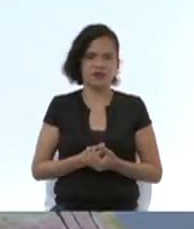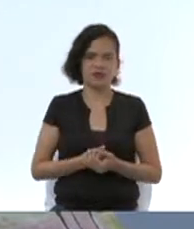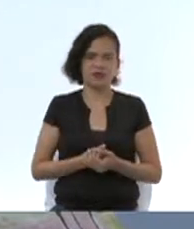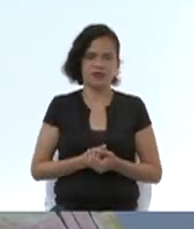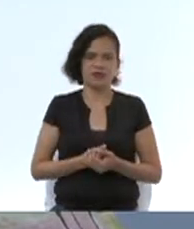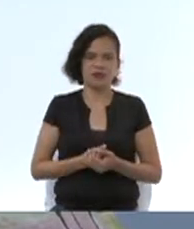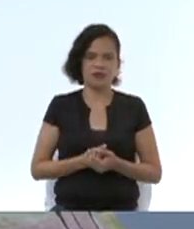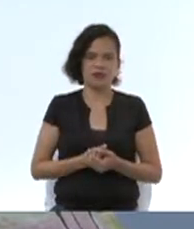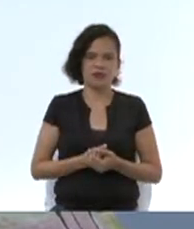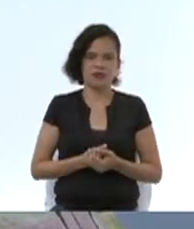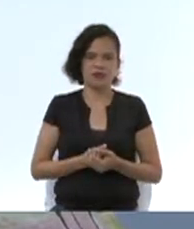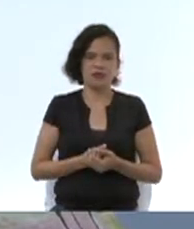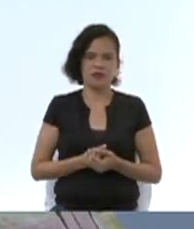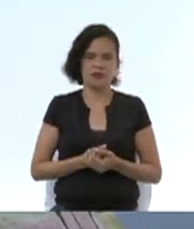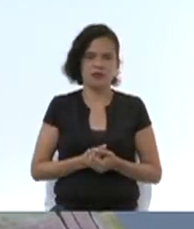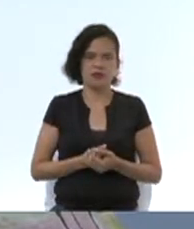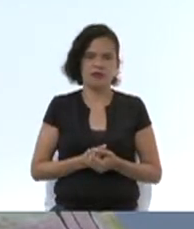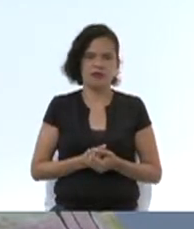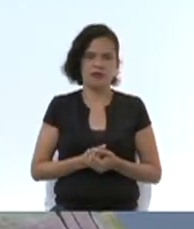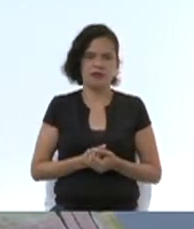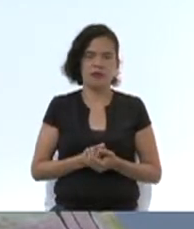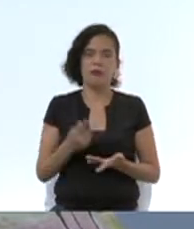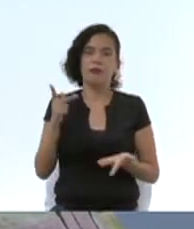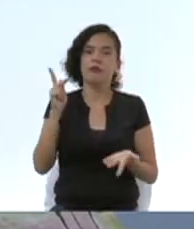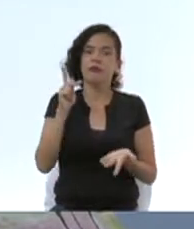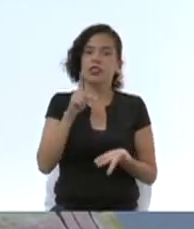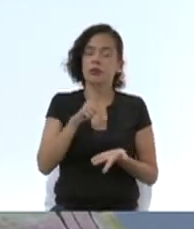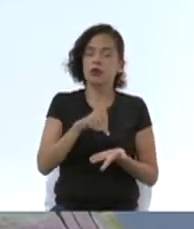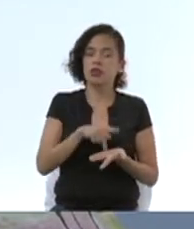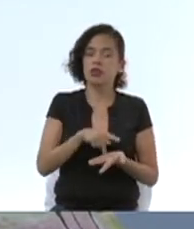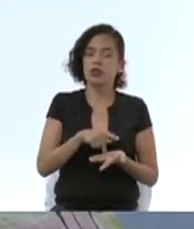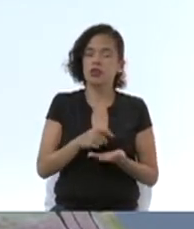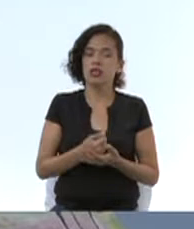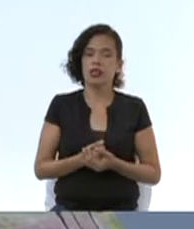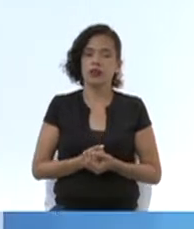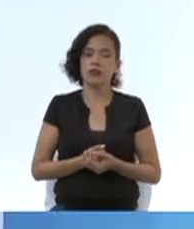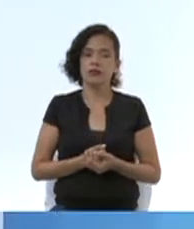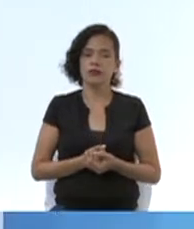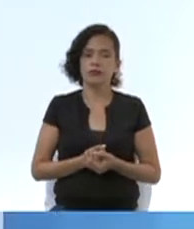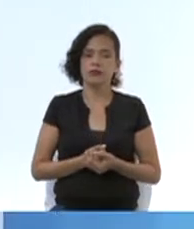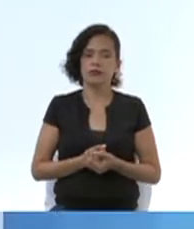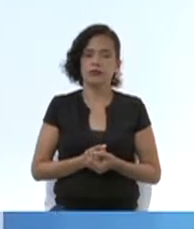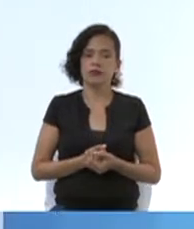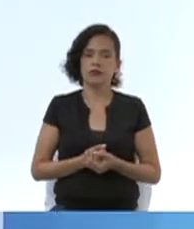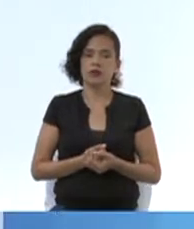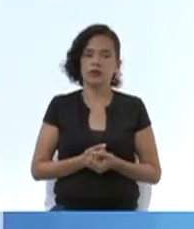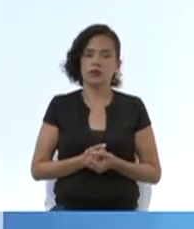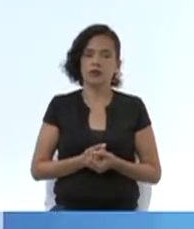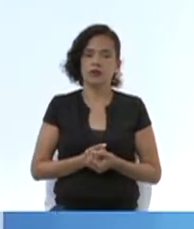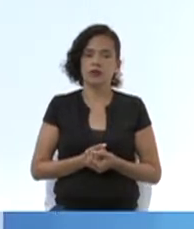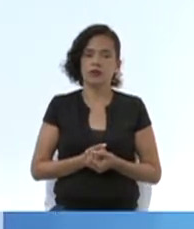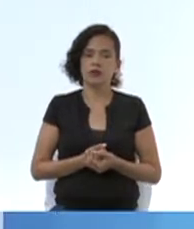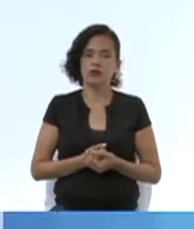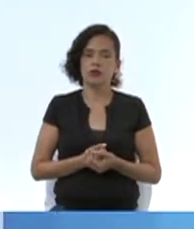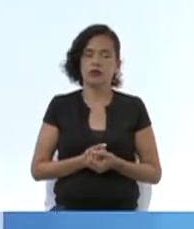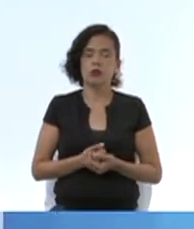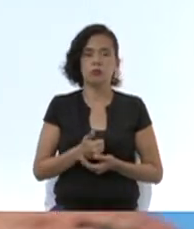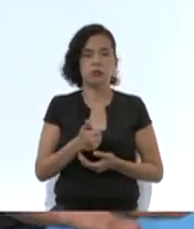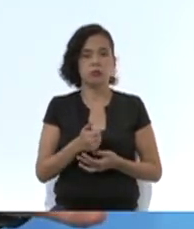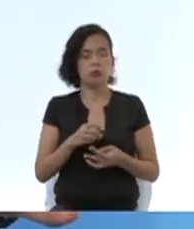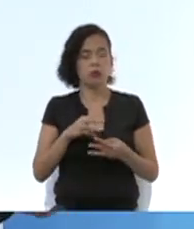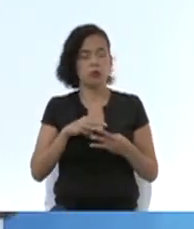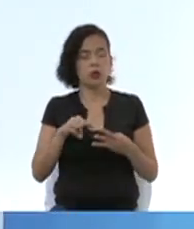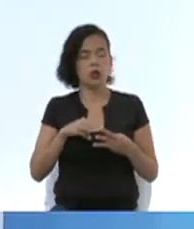gracias. Bueno, hemos llegado a un interesante programa